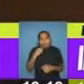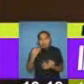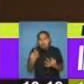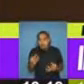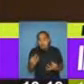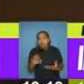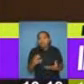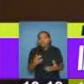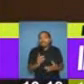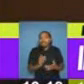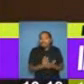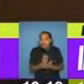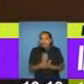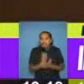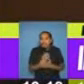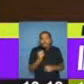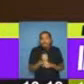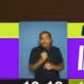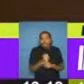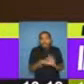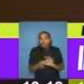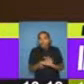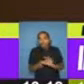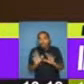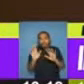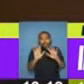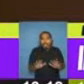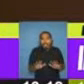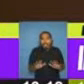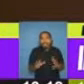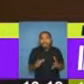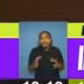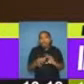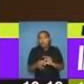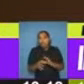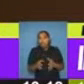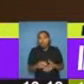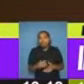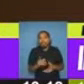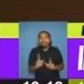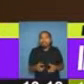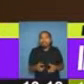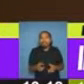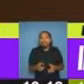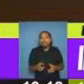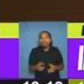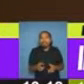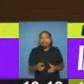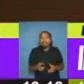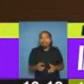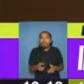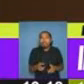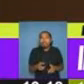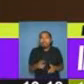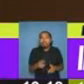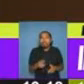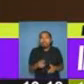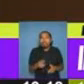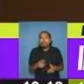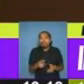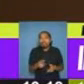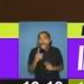cada día más organizadamente mancomunadamente y sobre todo en eso no debiendo ver cuáles son los aspectos que debemos